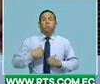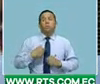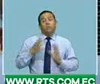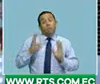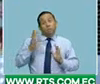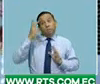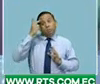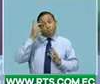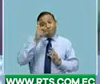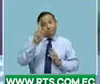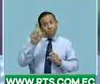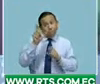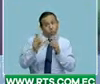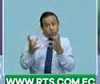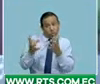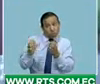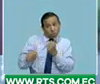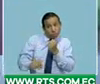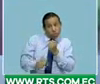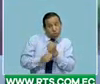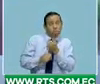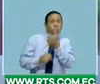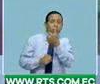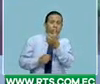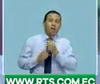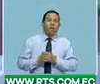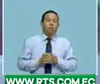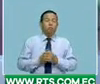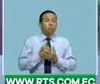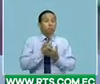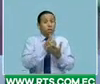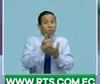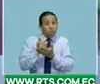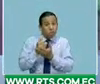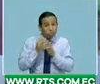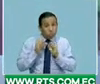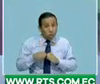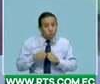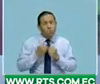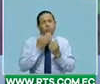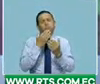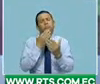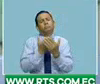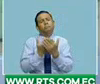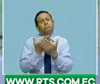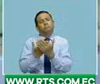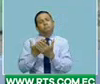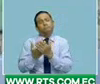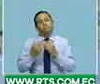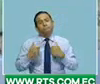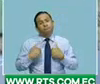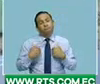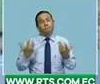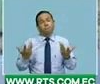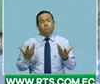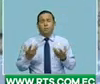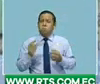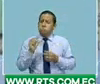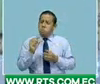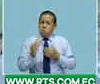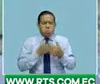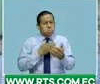apoyarnos. Y con lo que me puedan ayudar, antemano estaría agradecida porque cada granito de